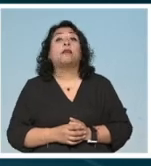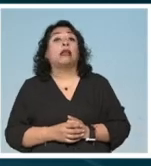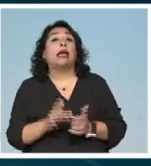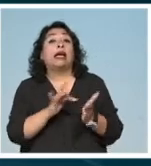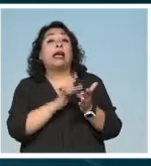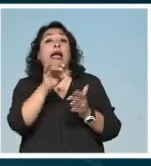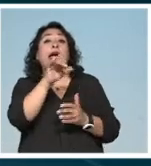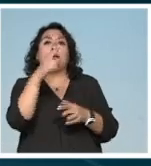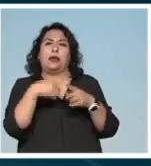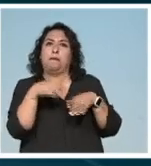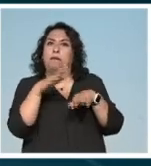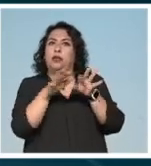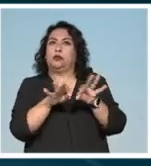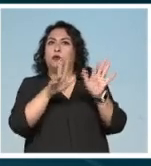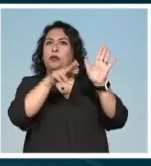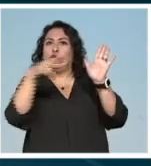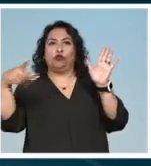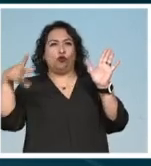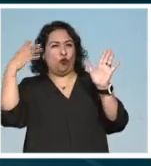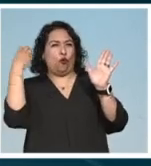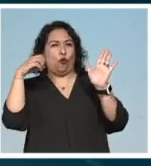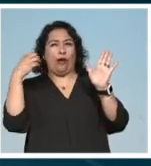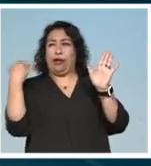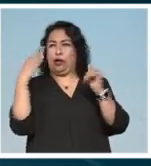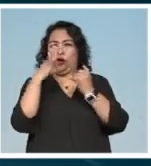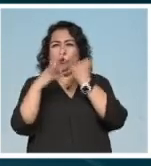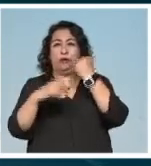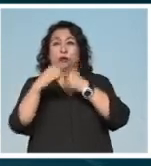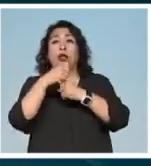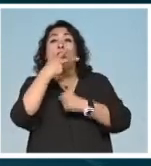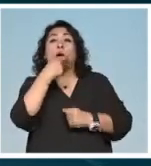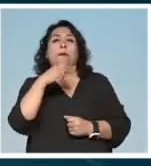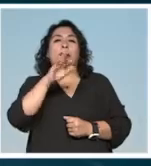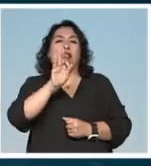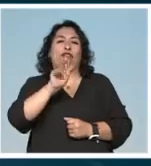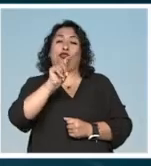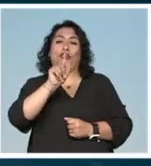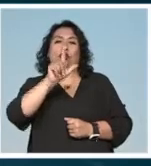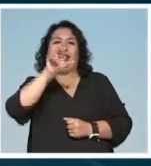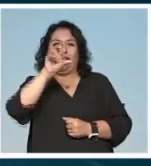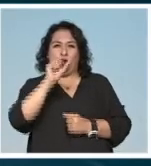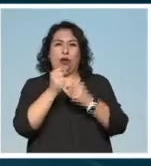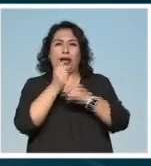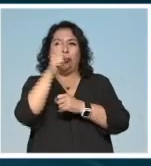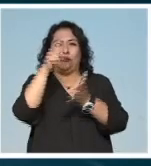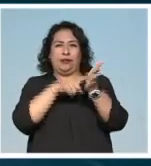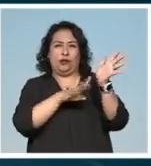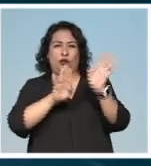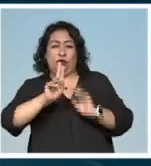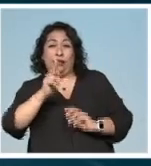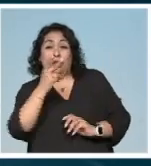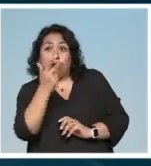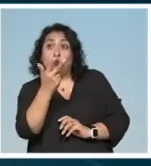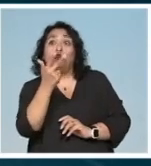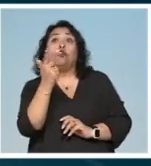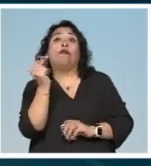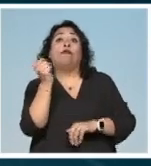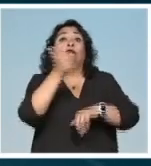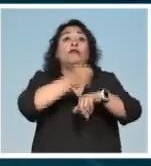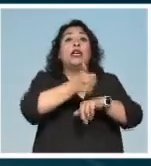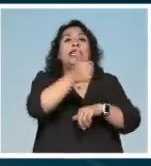Gracias a uno de los más célebres pintores oaxaqueños de las últimas décadas, Francisco Toledo, en 1988 fue